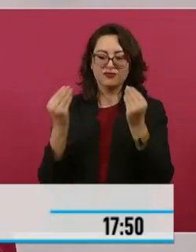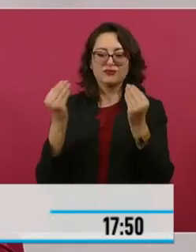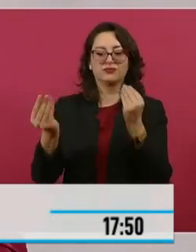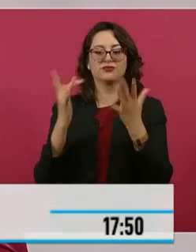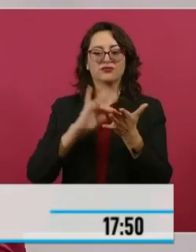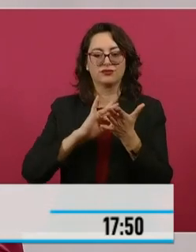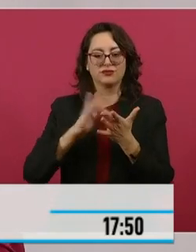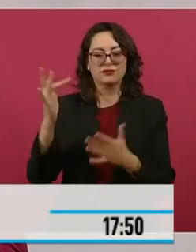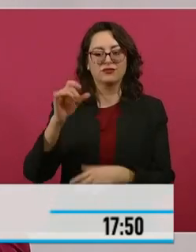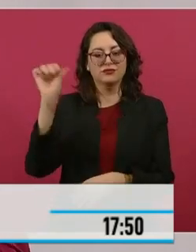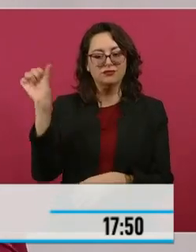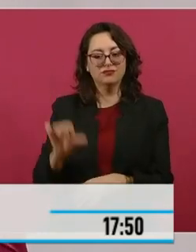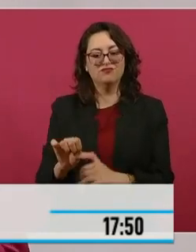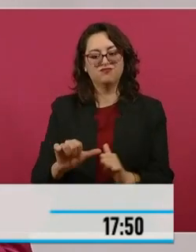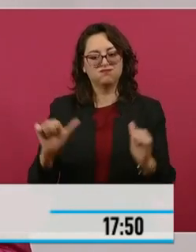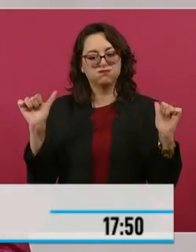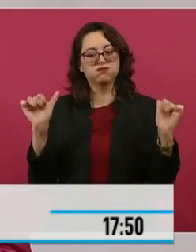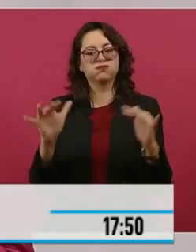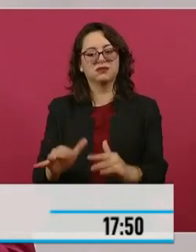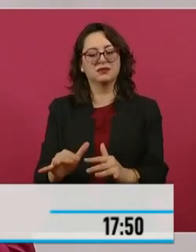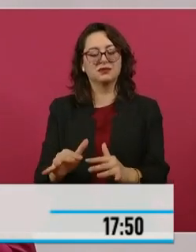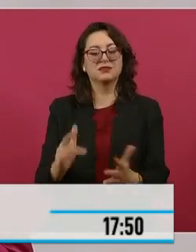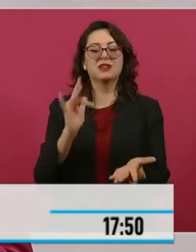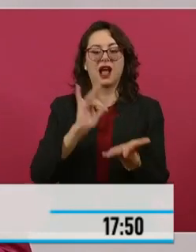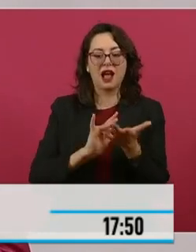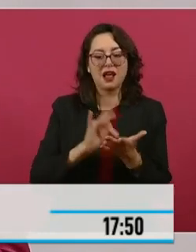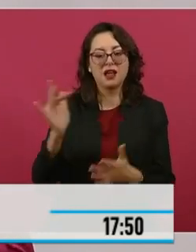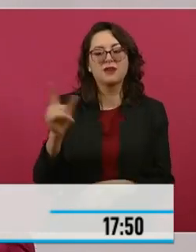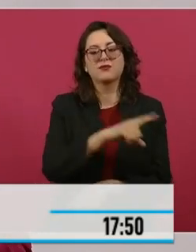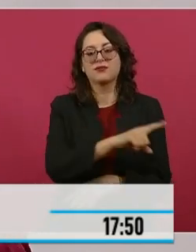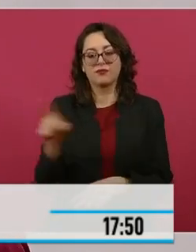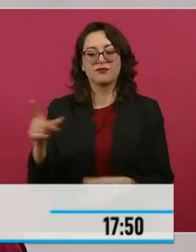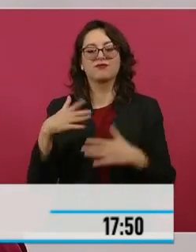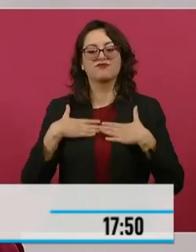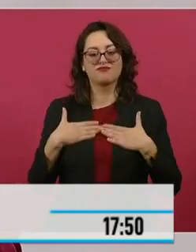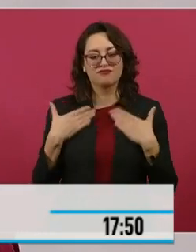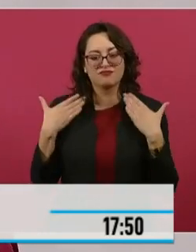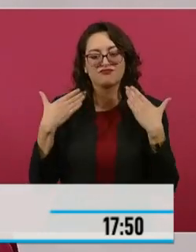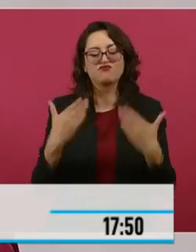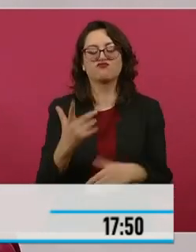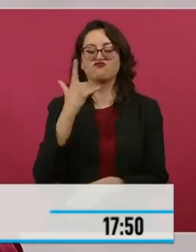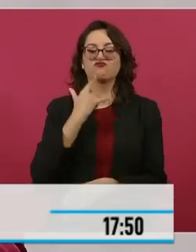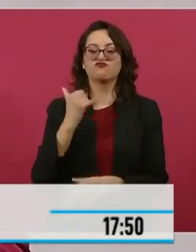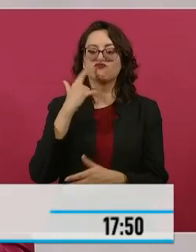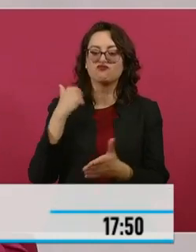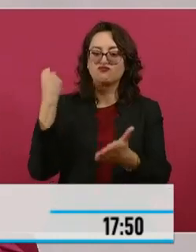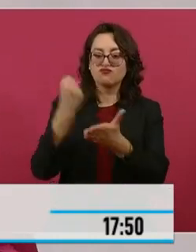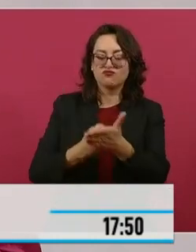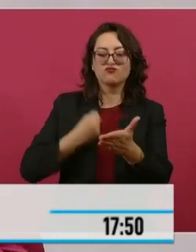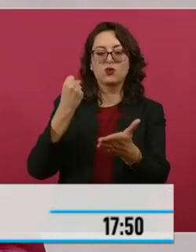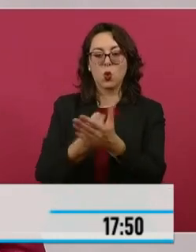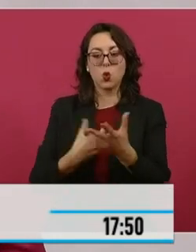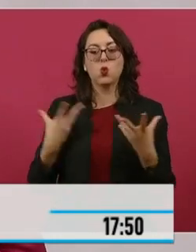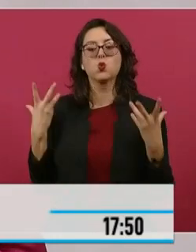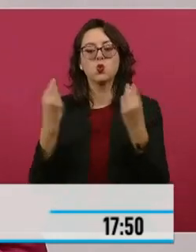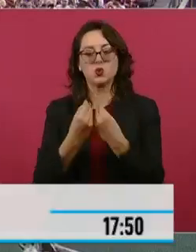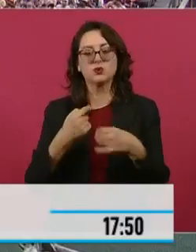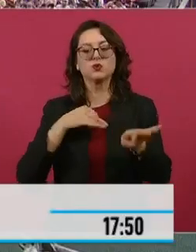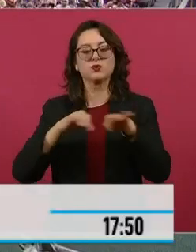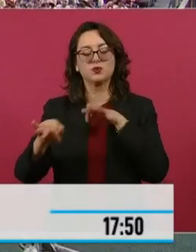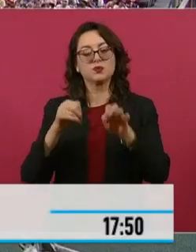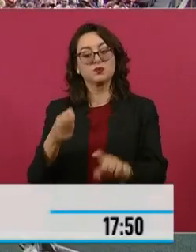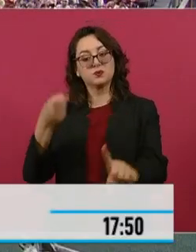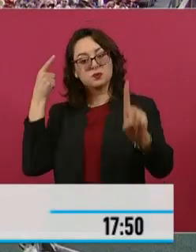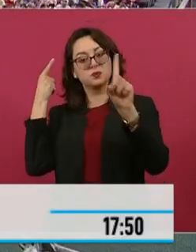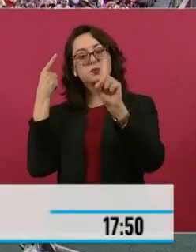por estar aquí. Muchas gracias por confiar y por trabajar por lo que tanto queremos y anhelamos, que es